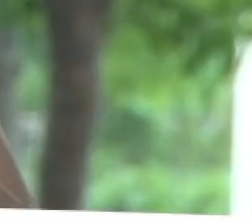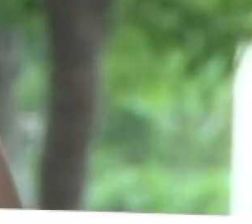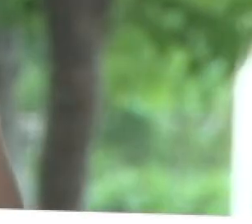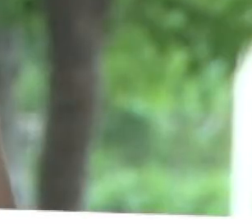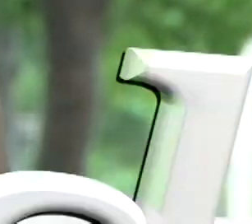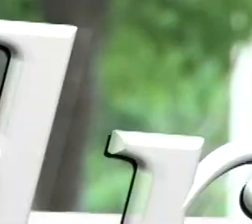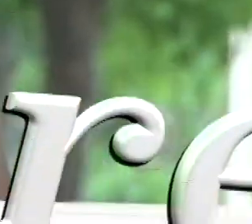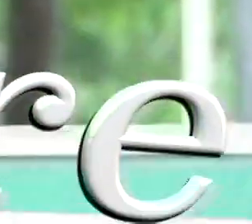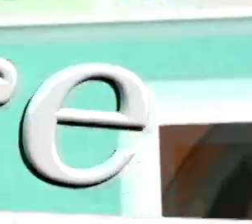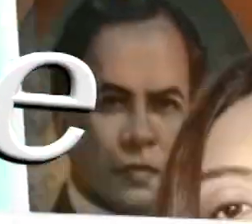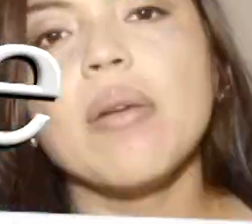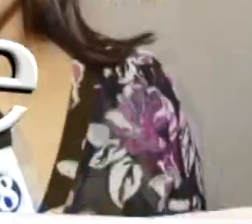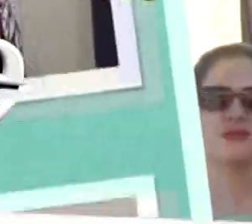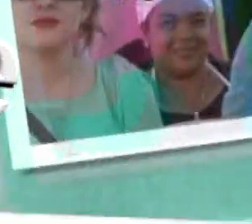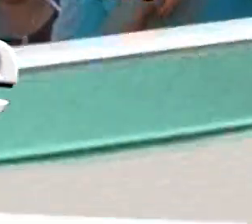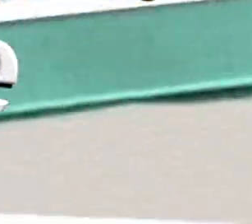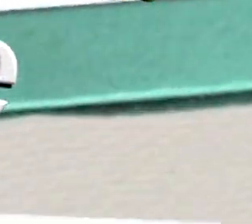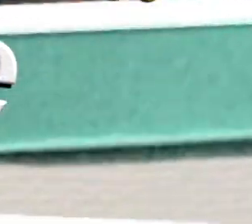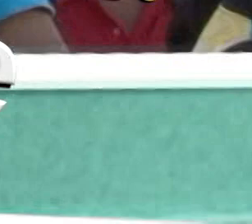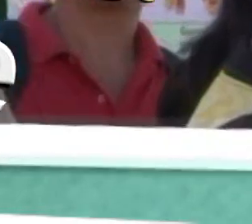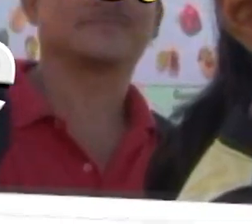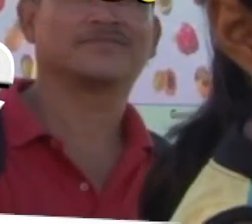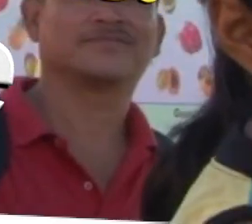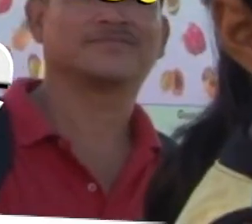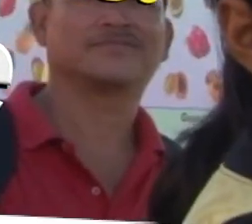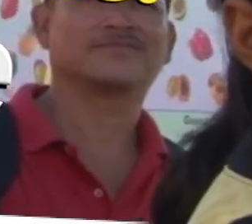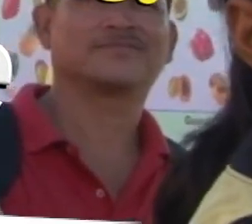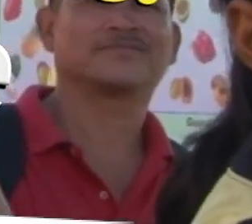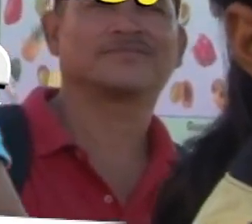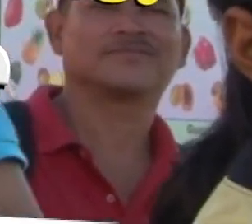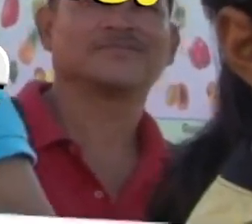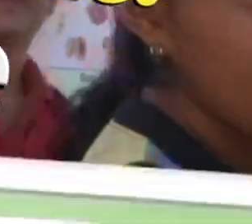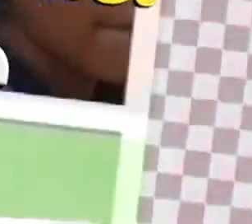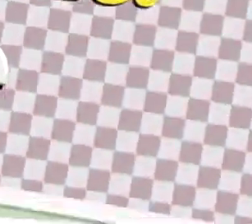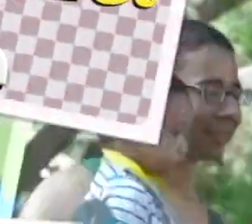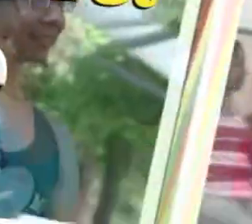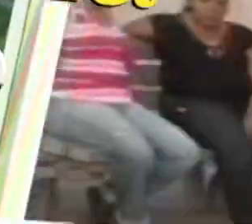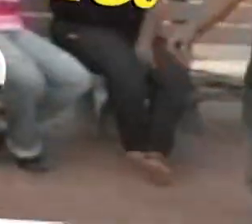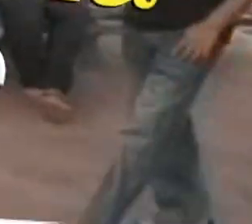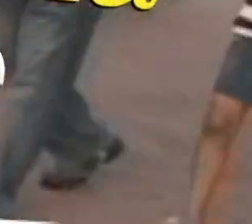familiar. Yo soy tu sangre, mi viejo.